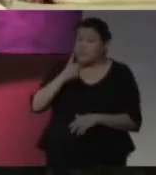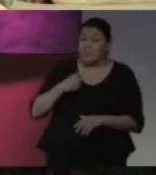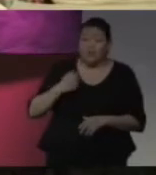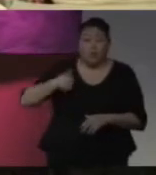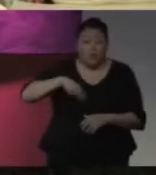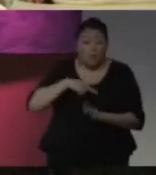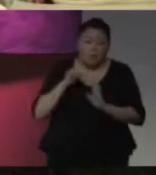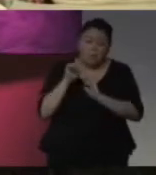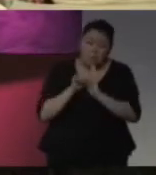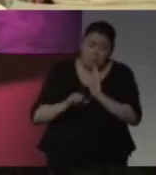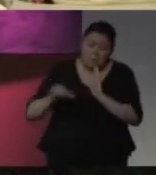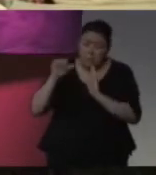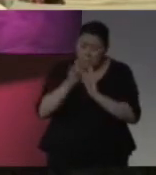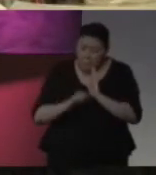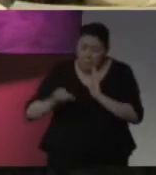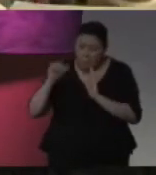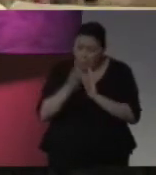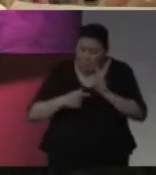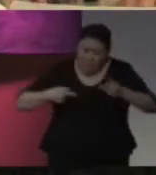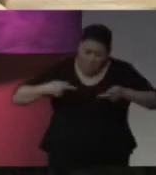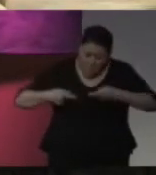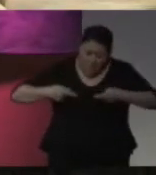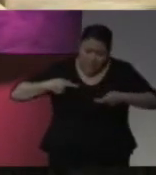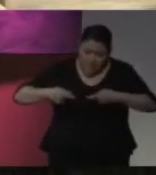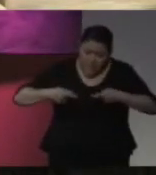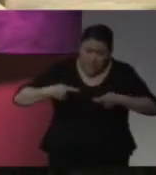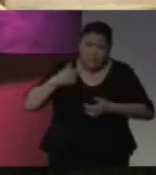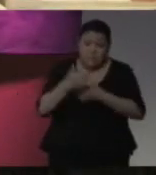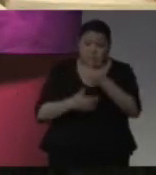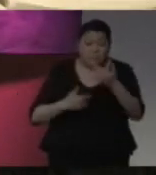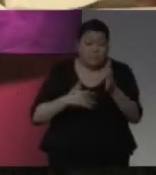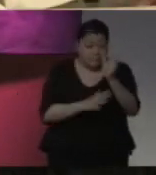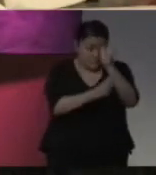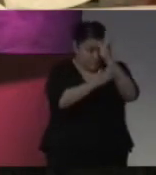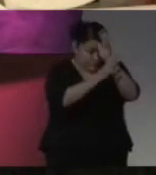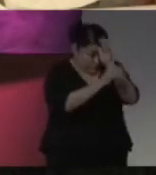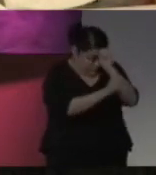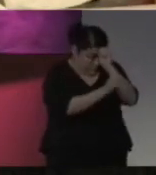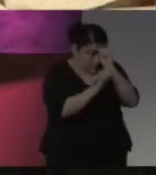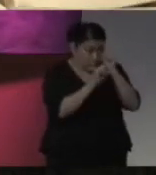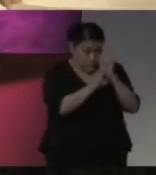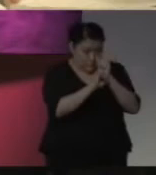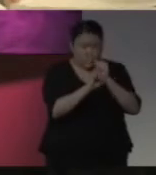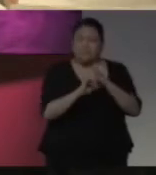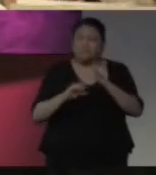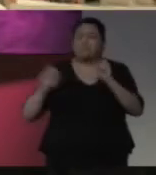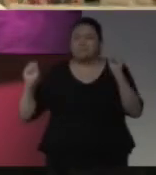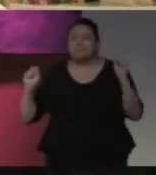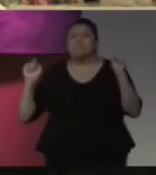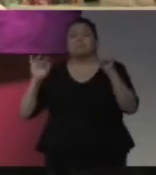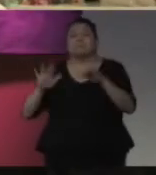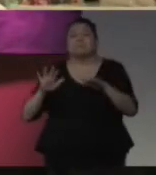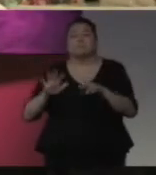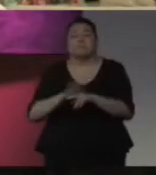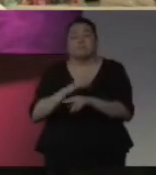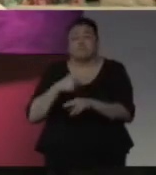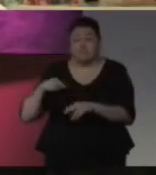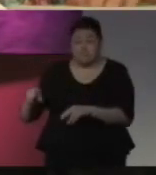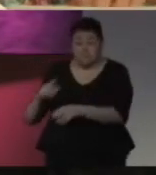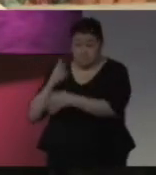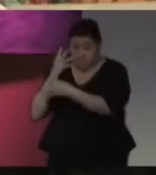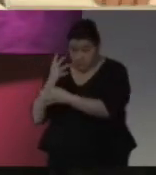meses, dicen, y así hasta que llegó el acuerdo de todas, porque, señaló con